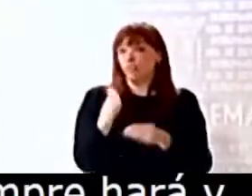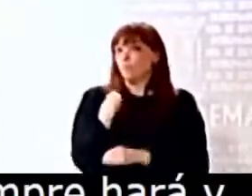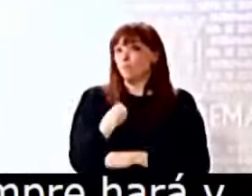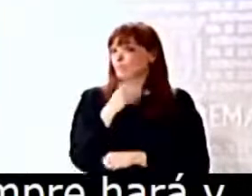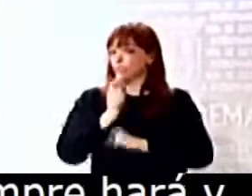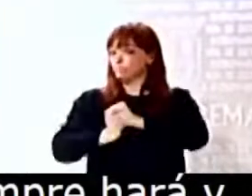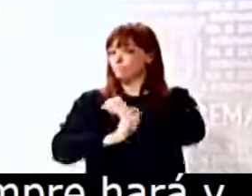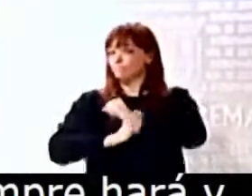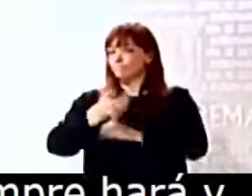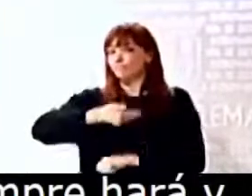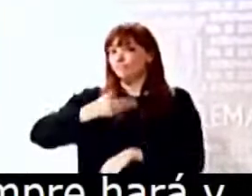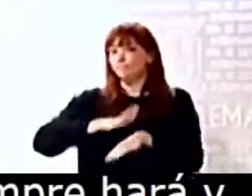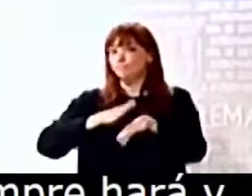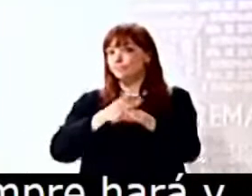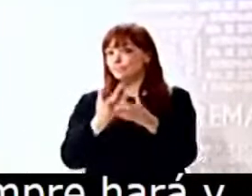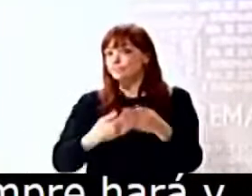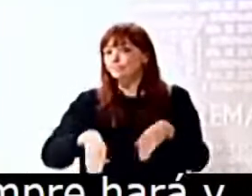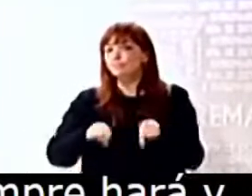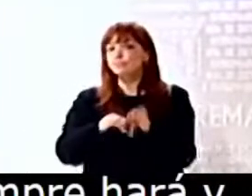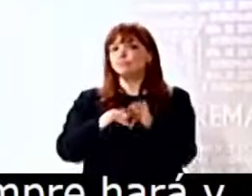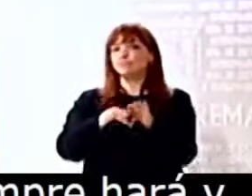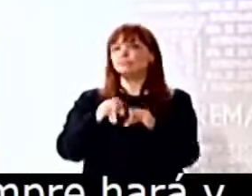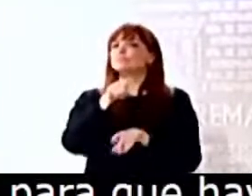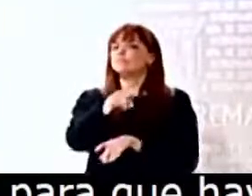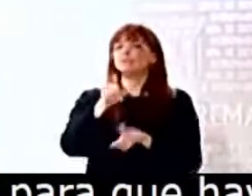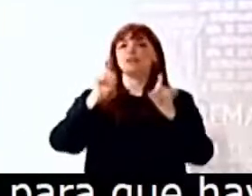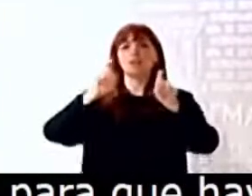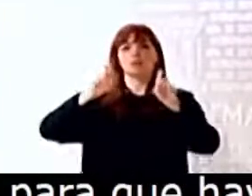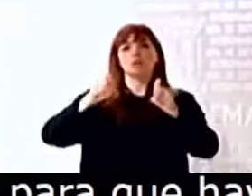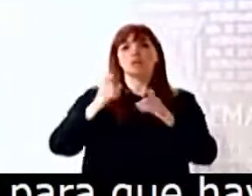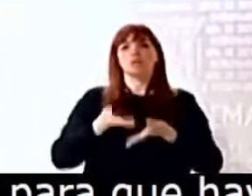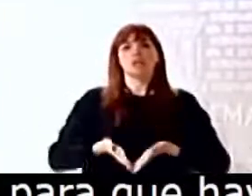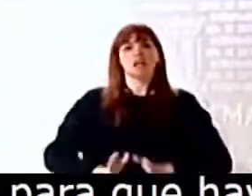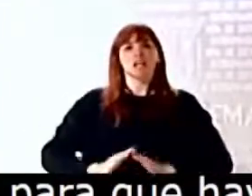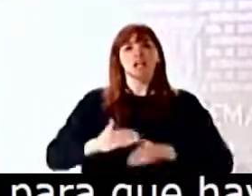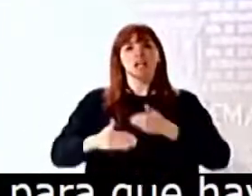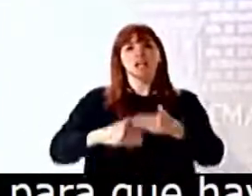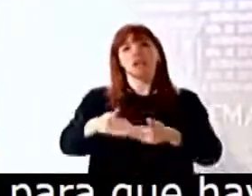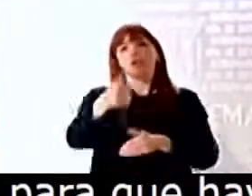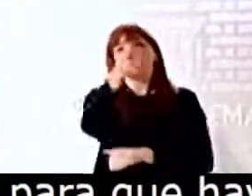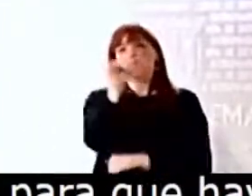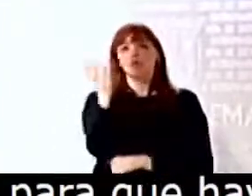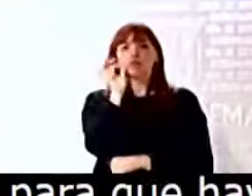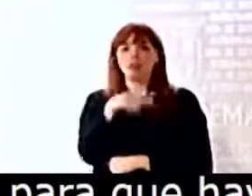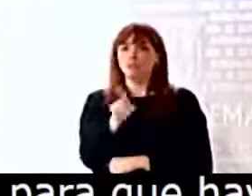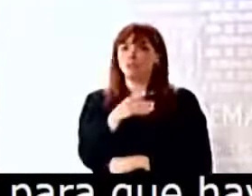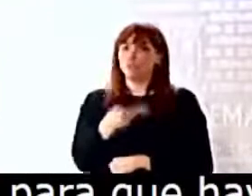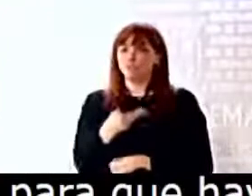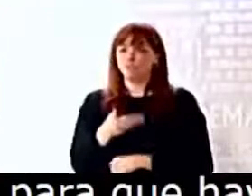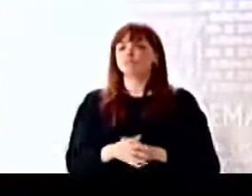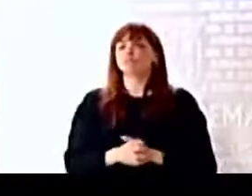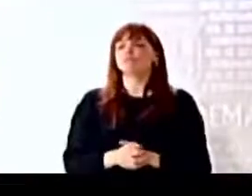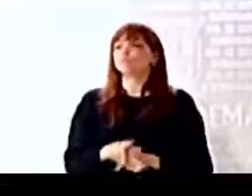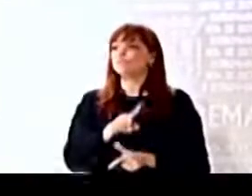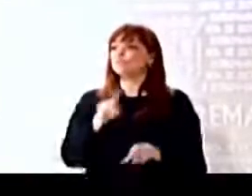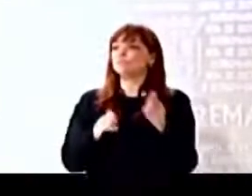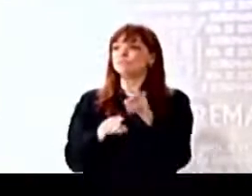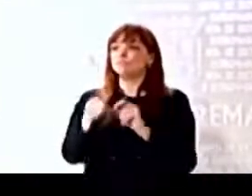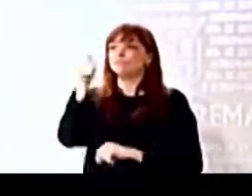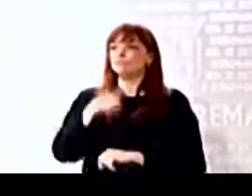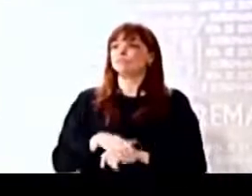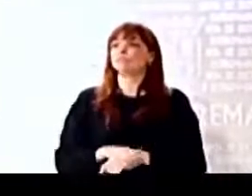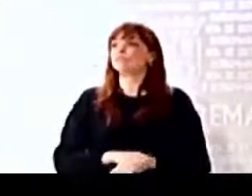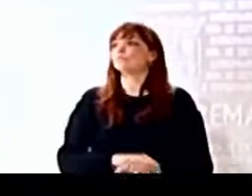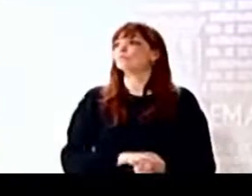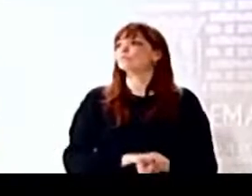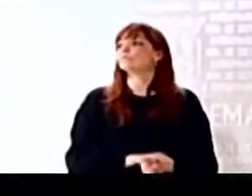clave para que haya igualdad la educación de nuestros hijos y de nuestras hijas. ¿Más preguntas?